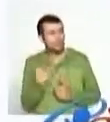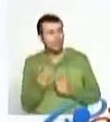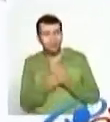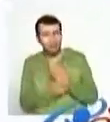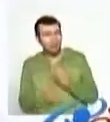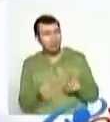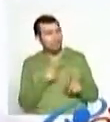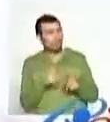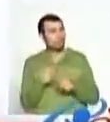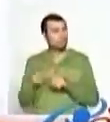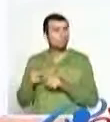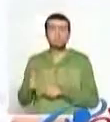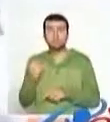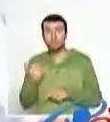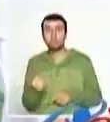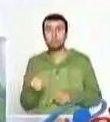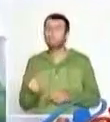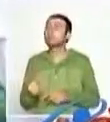serían grasas